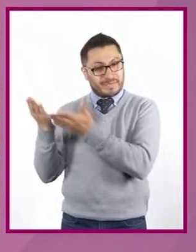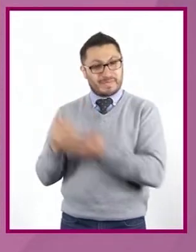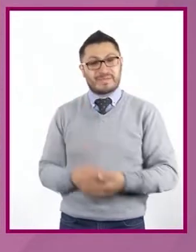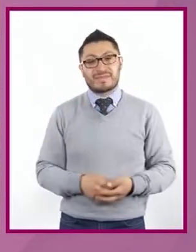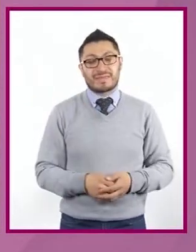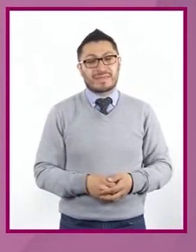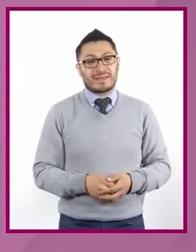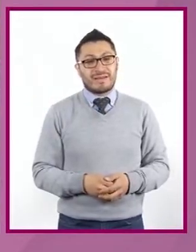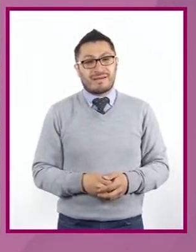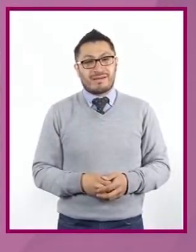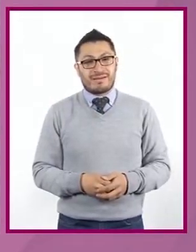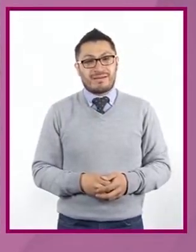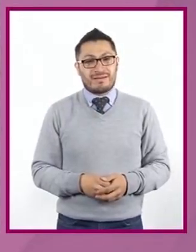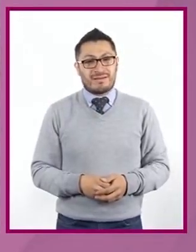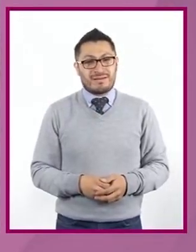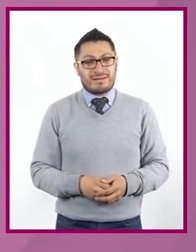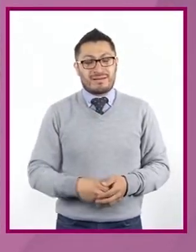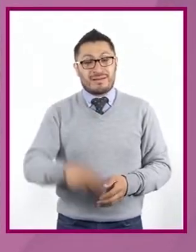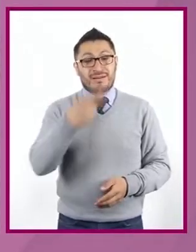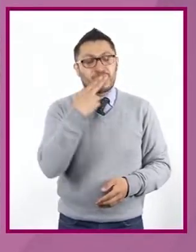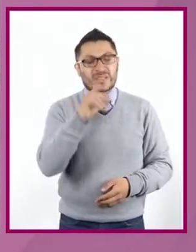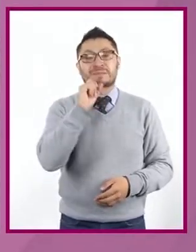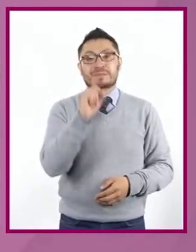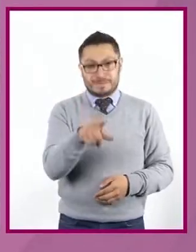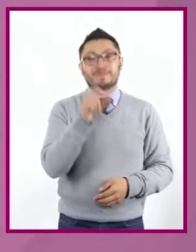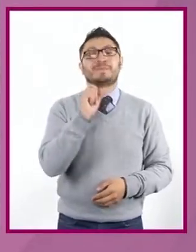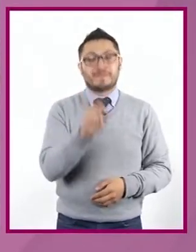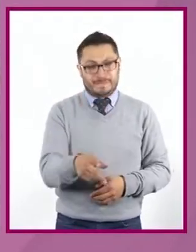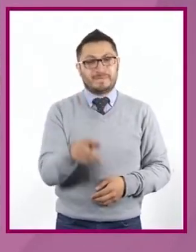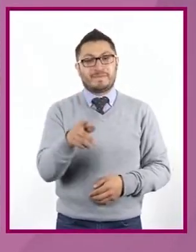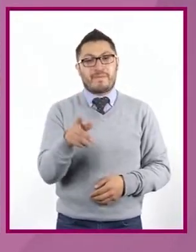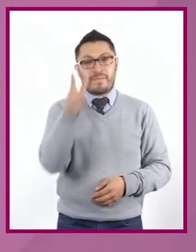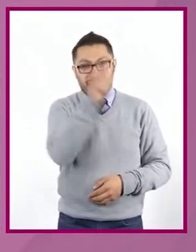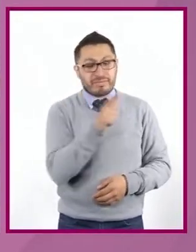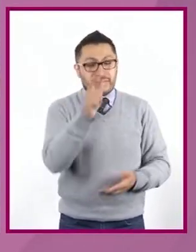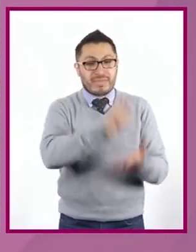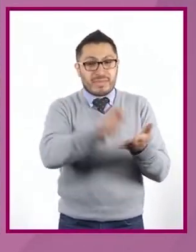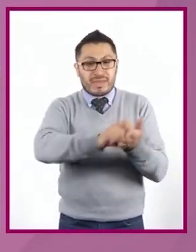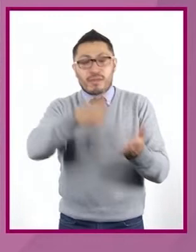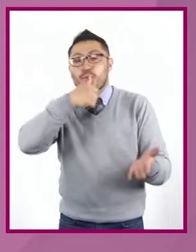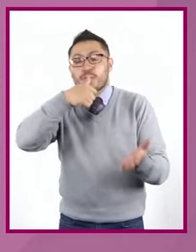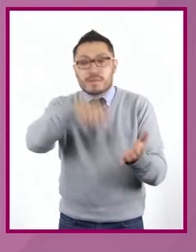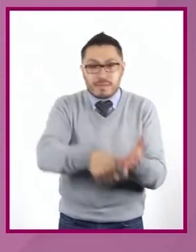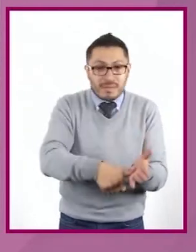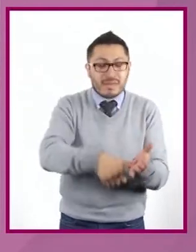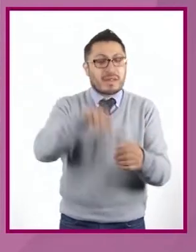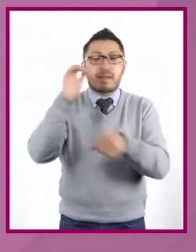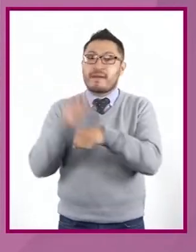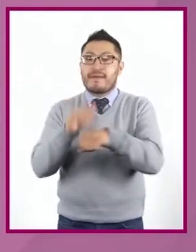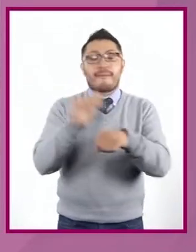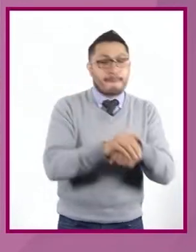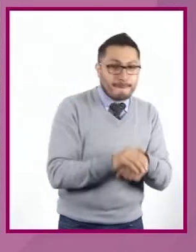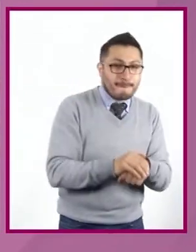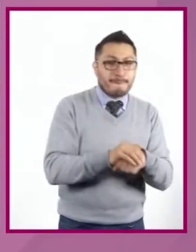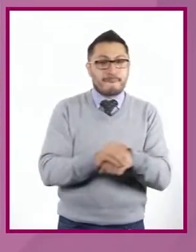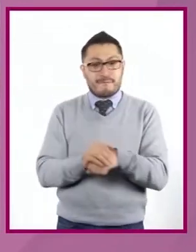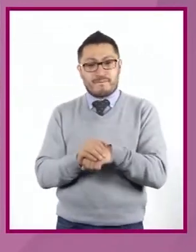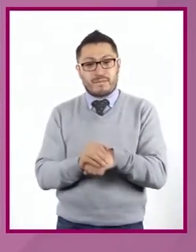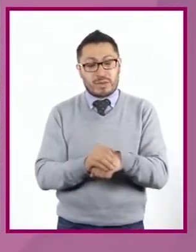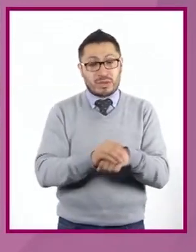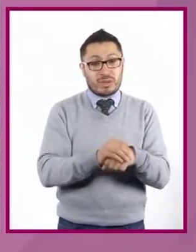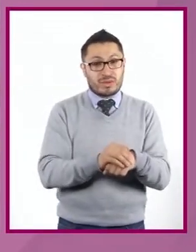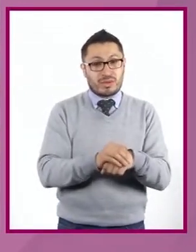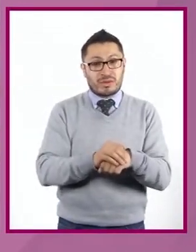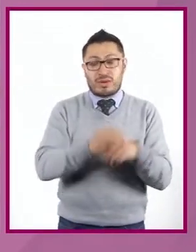Usamos el mismo lenguaje para escribir una carta a un amigo que el que empleamos en un texto